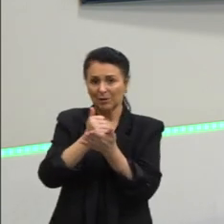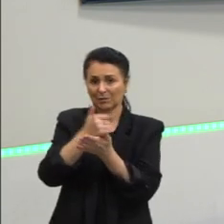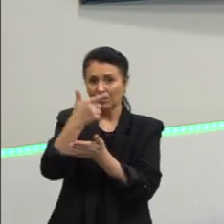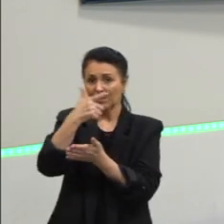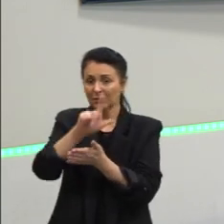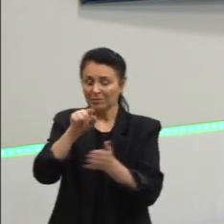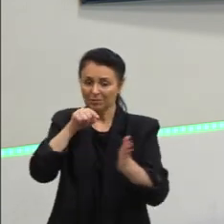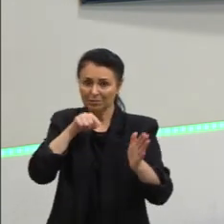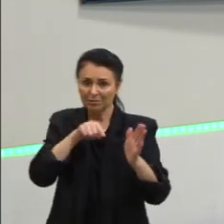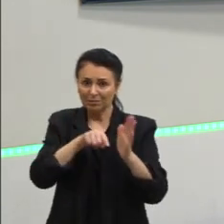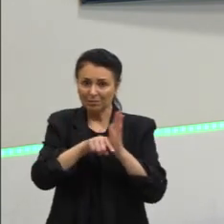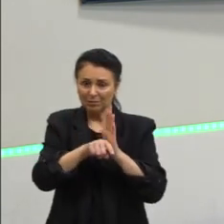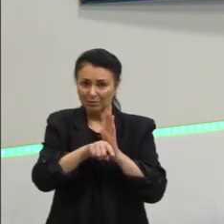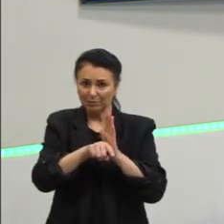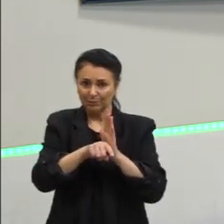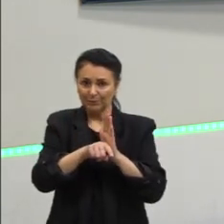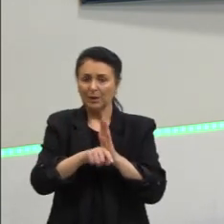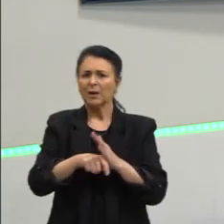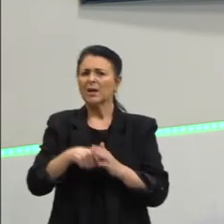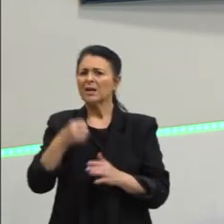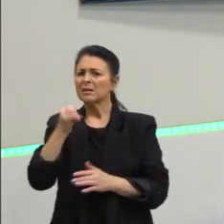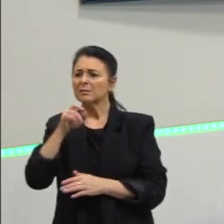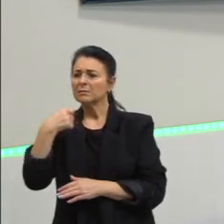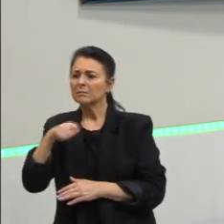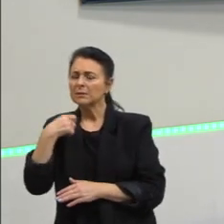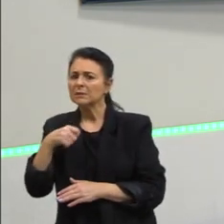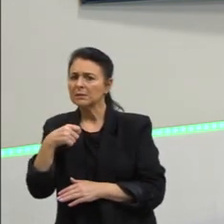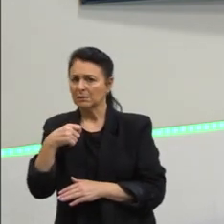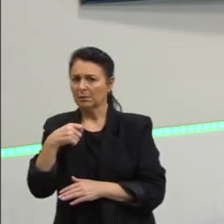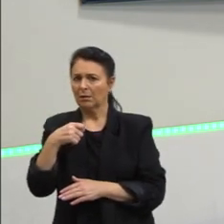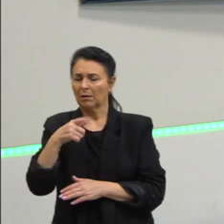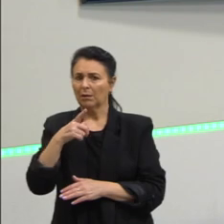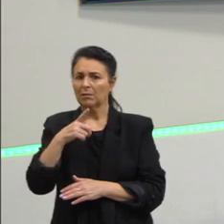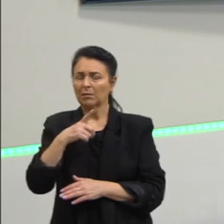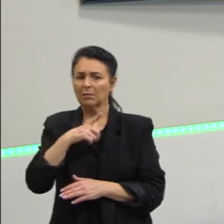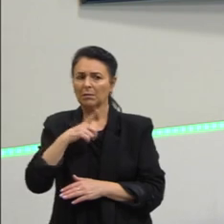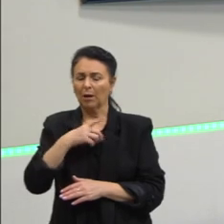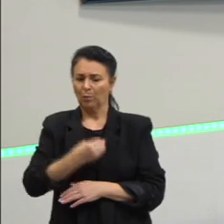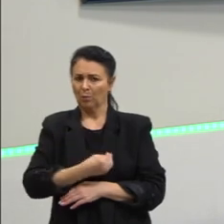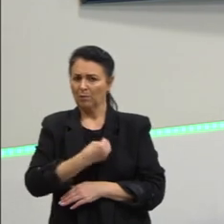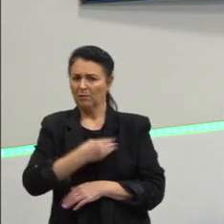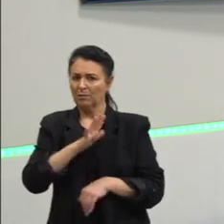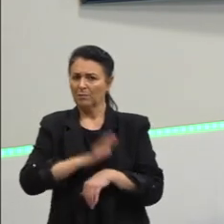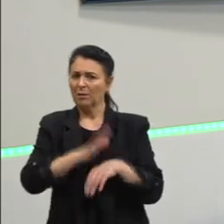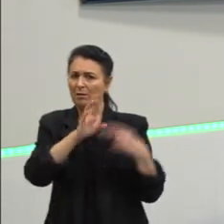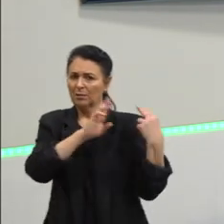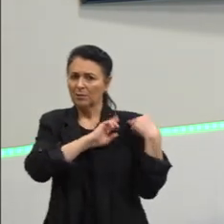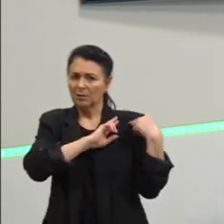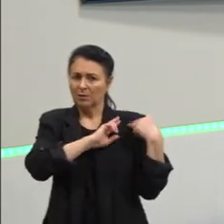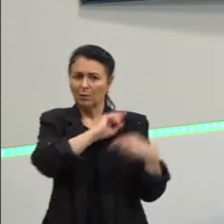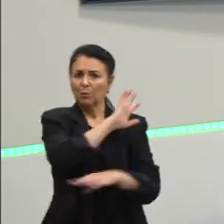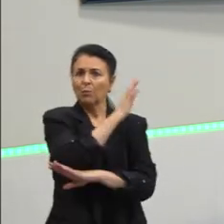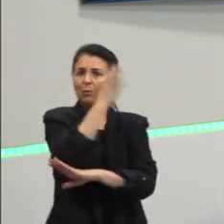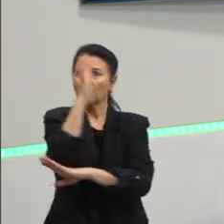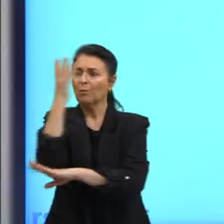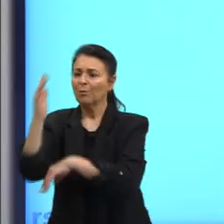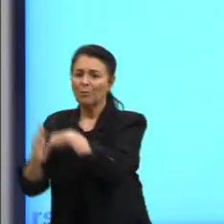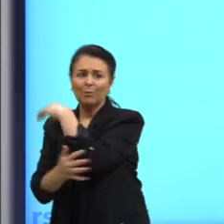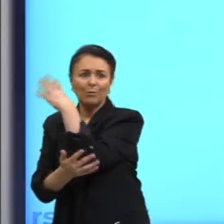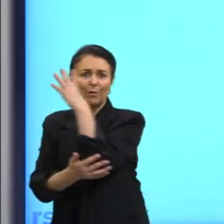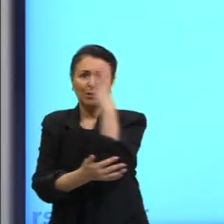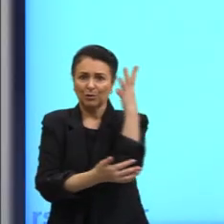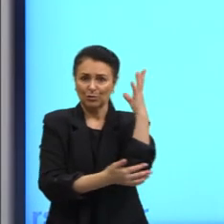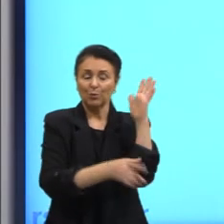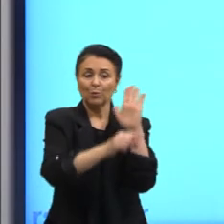enunciado considerando la necesidad de assumir una conduta más responsable con el medio ambiente Paolo